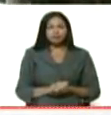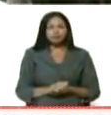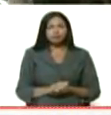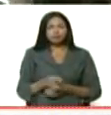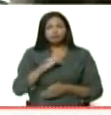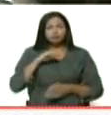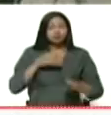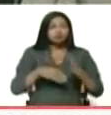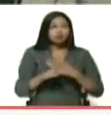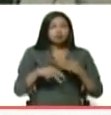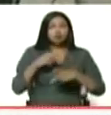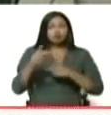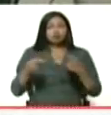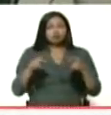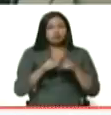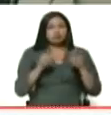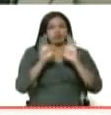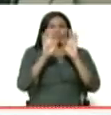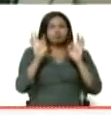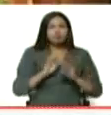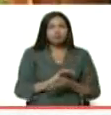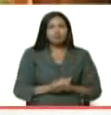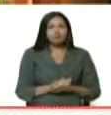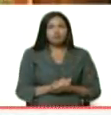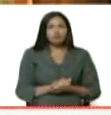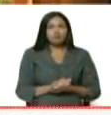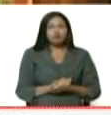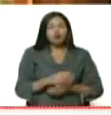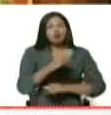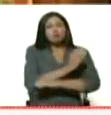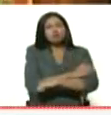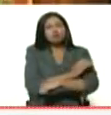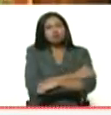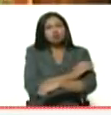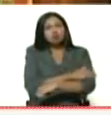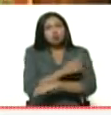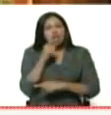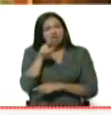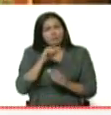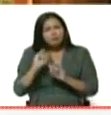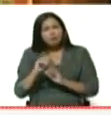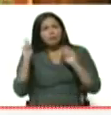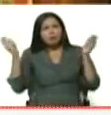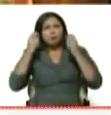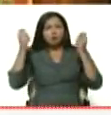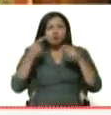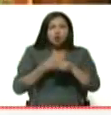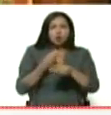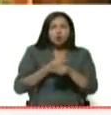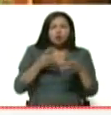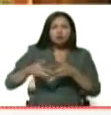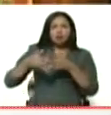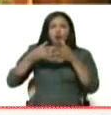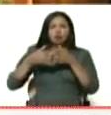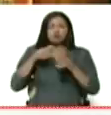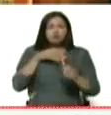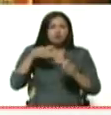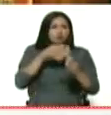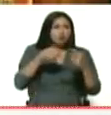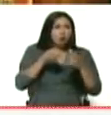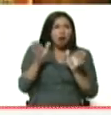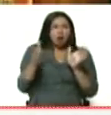Vamos a producir los CLAP. La oposición ha promovido que el gobierno de Estados Unidos persiga los